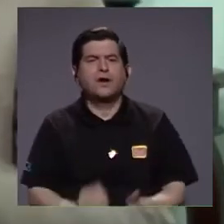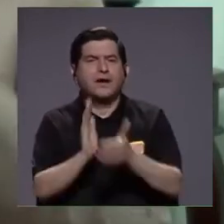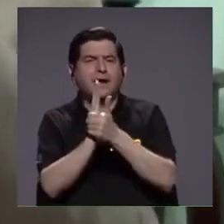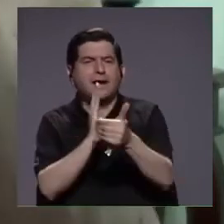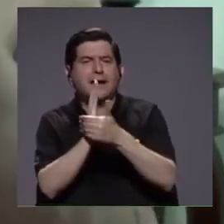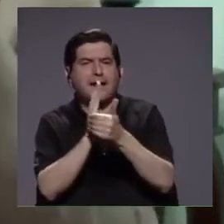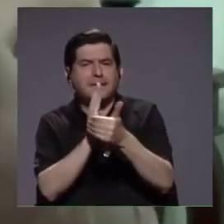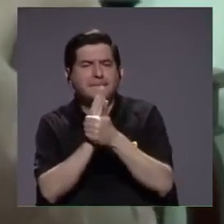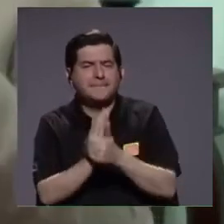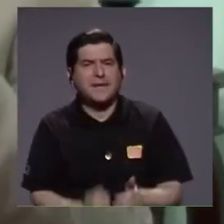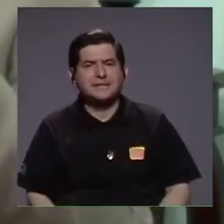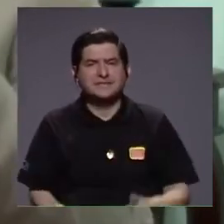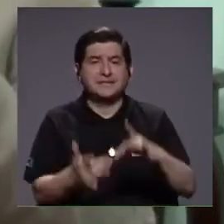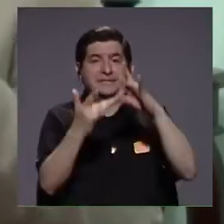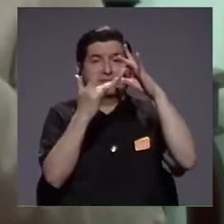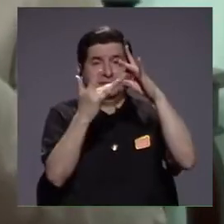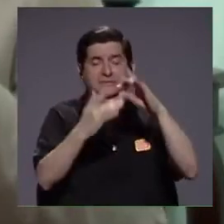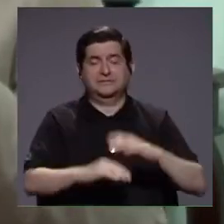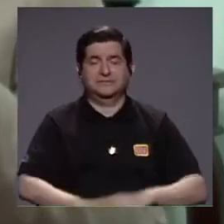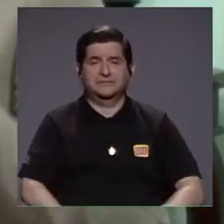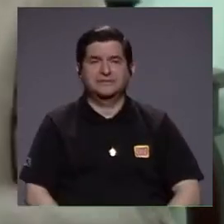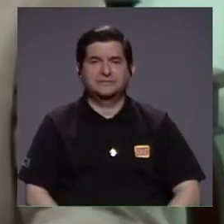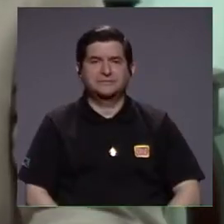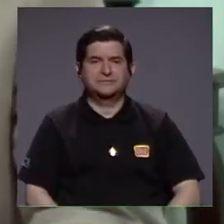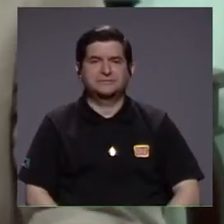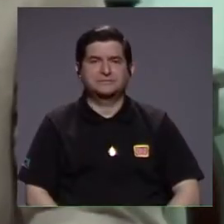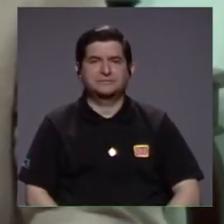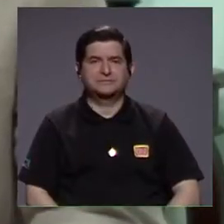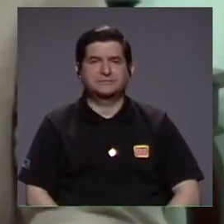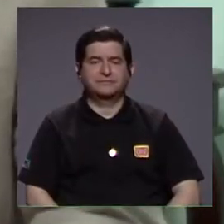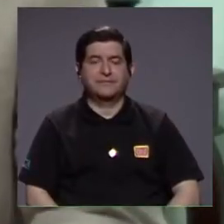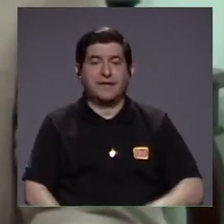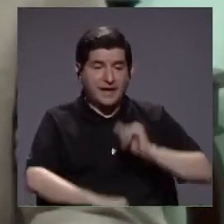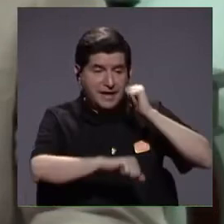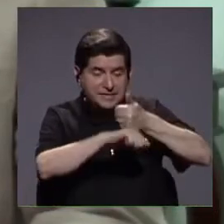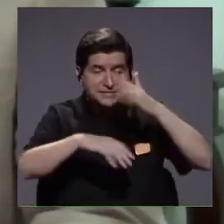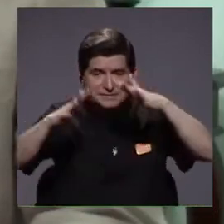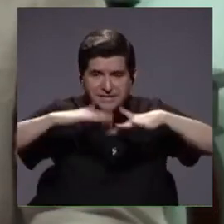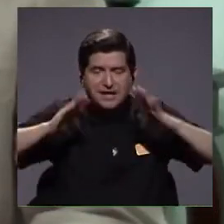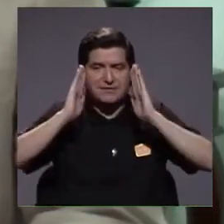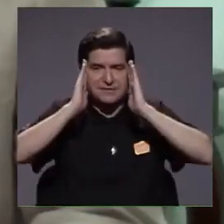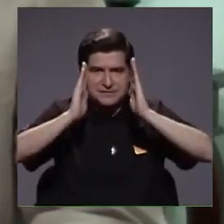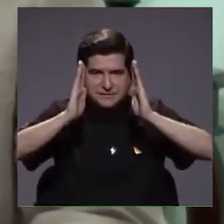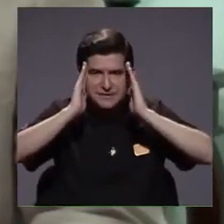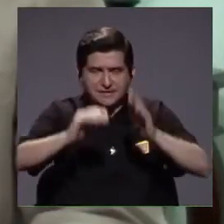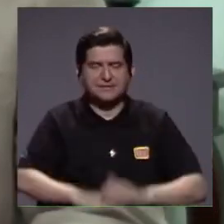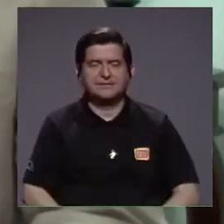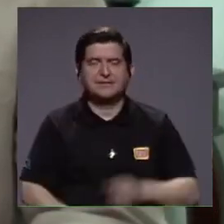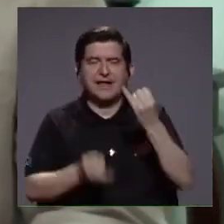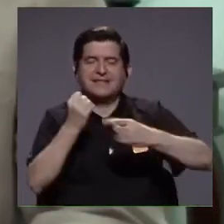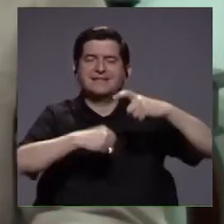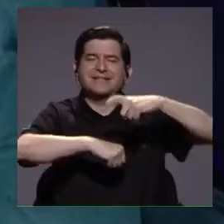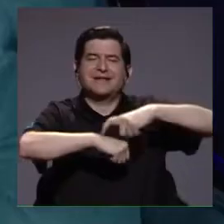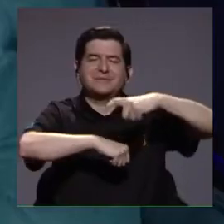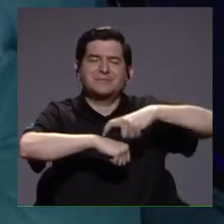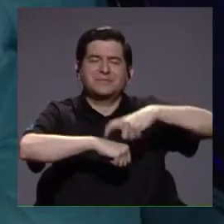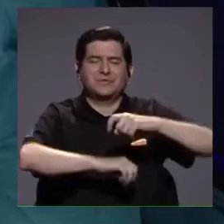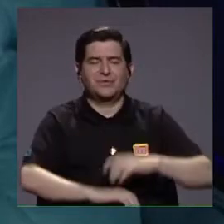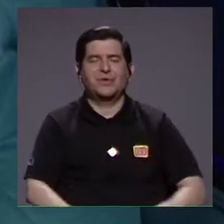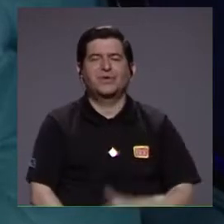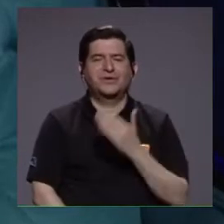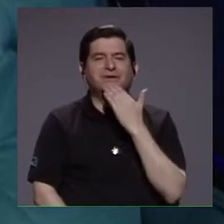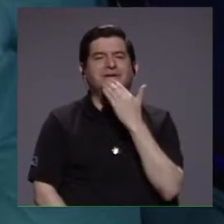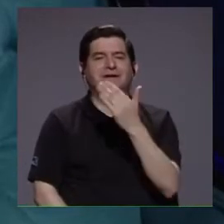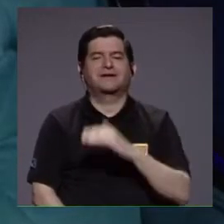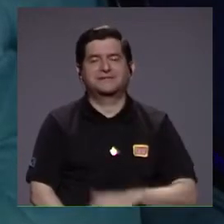con capacidades especiales, ¿verdad? Crear espacios de atención el tiempo para